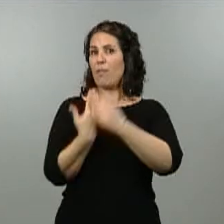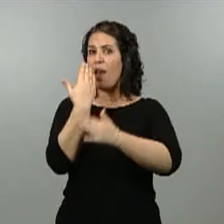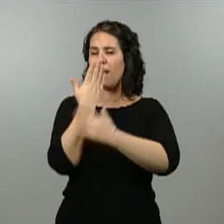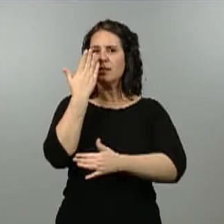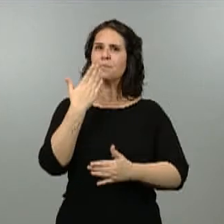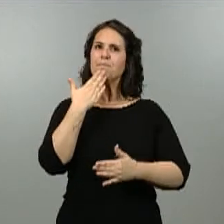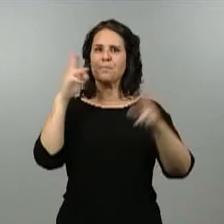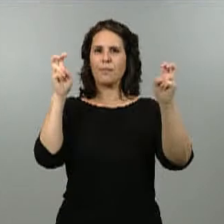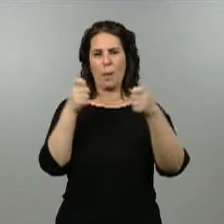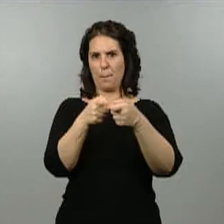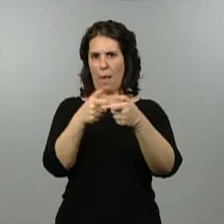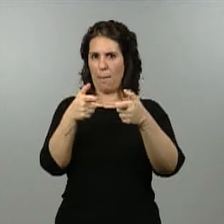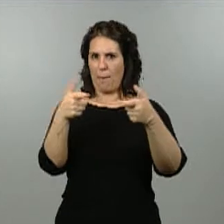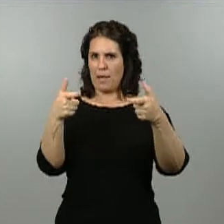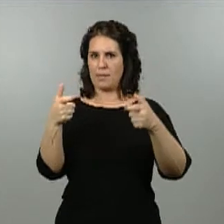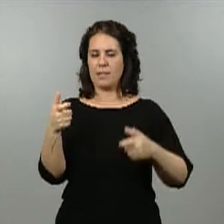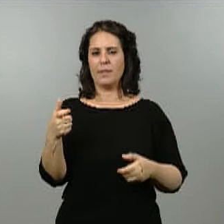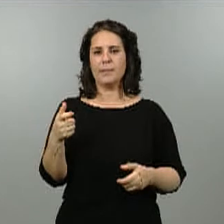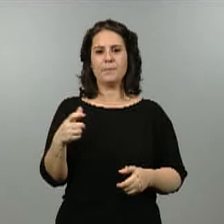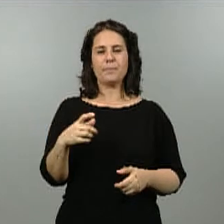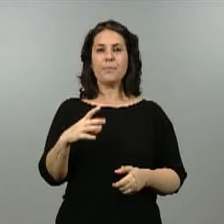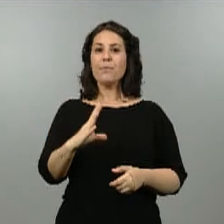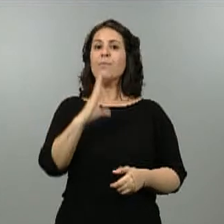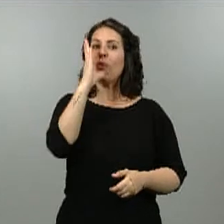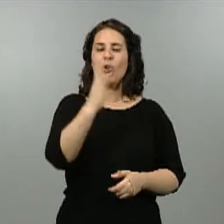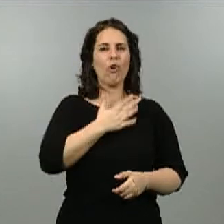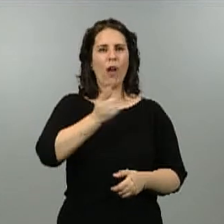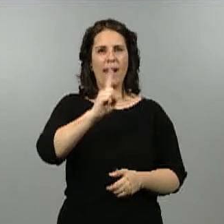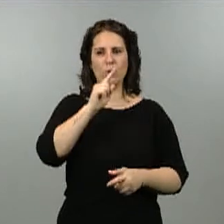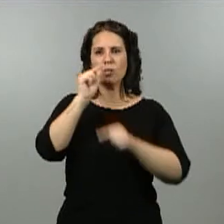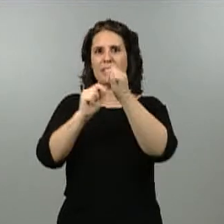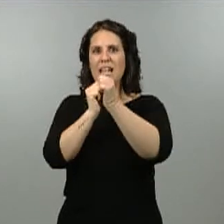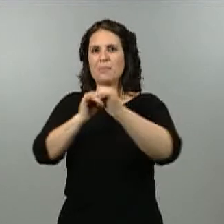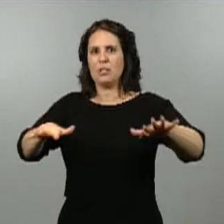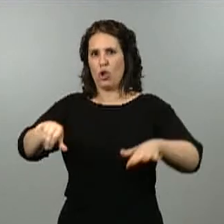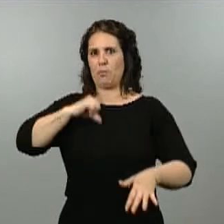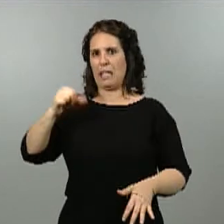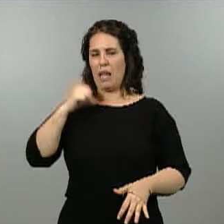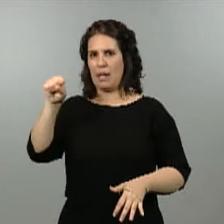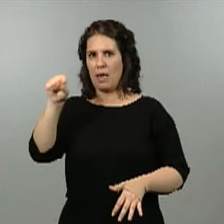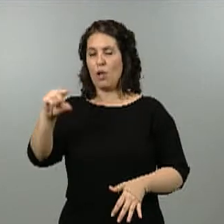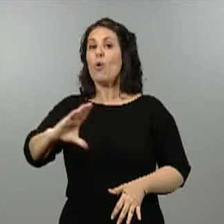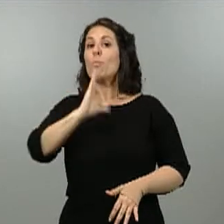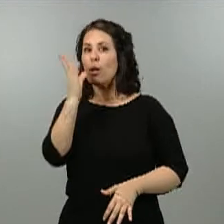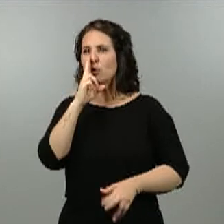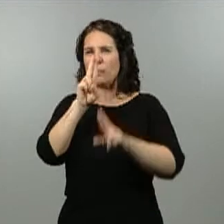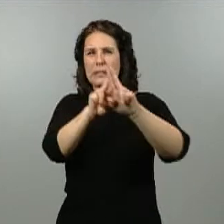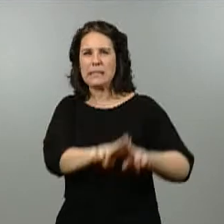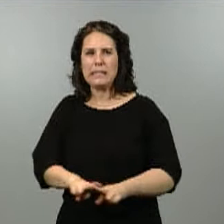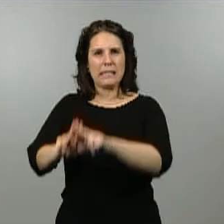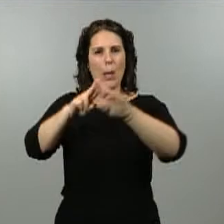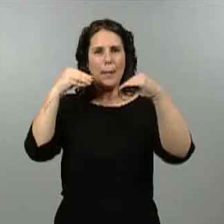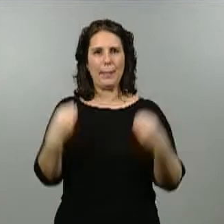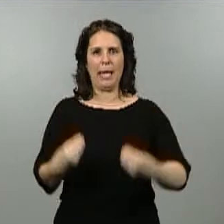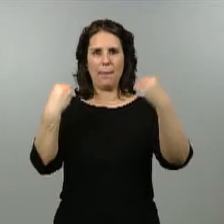que, para evitar riesgos de transmisión hospitalaria, se están haciendo cribados importantes en muchos de los servicios sanitarios de nuestro territorio,